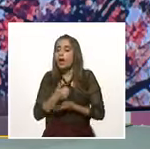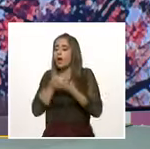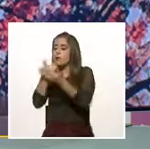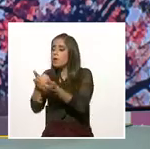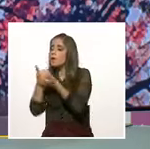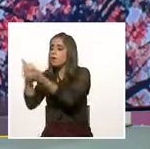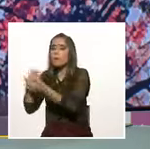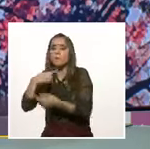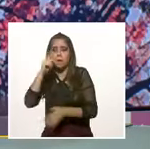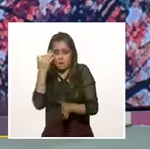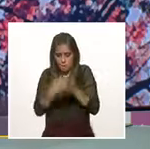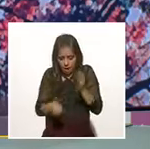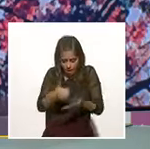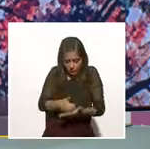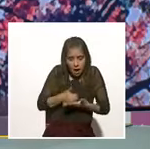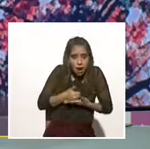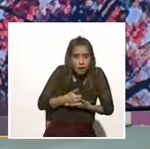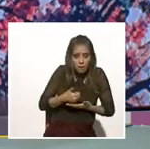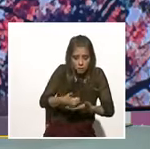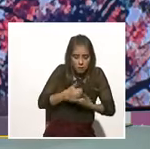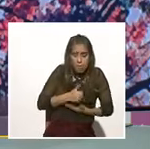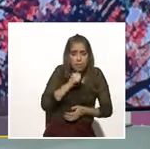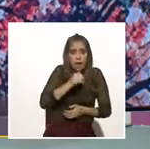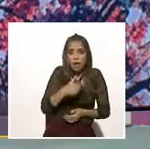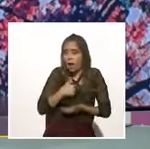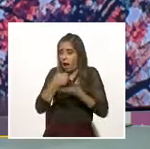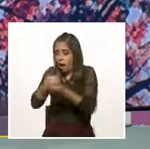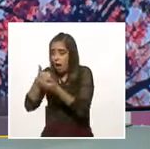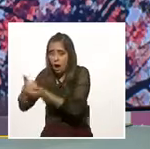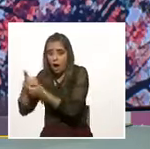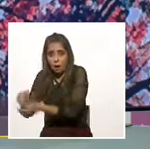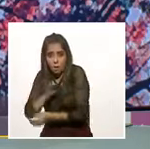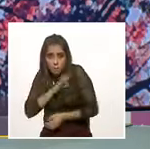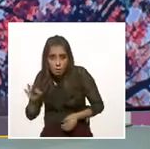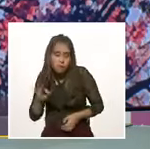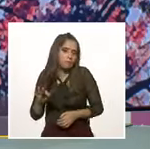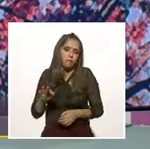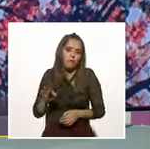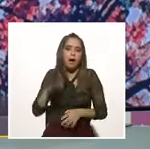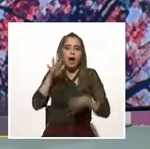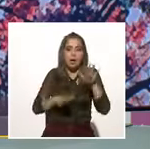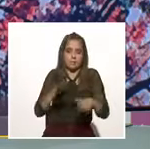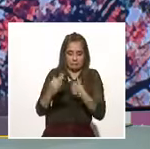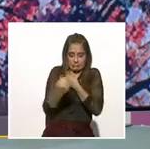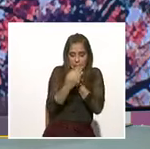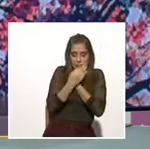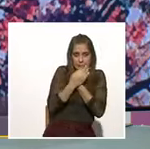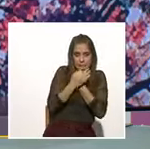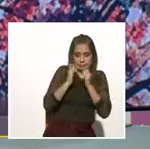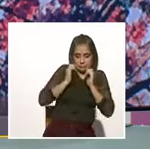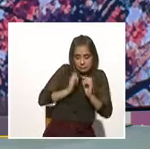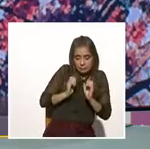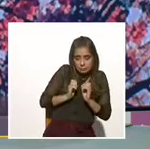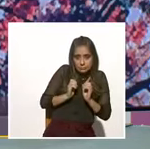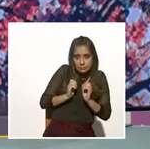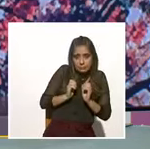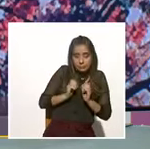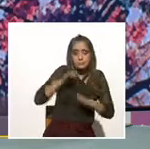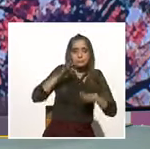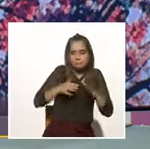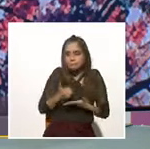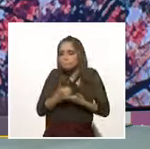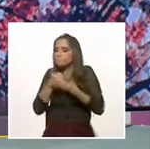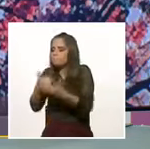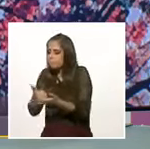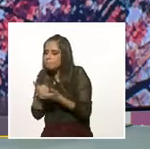de una manera heterogénea. O sea, a veces responderemos con el modo de protegernos y en otras ocasiones con